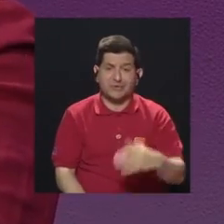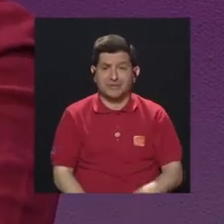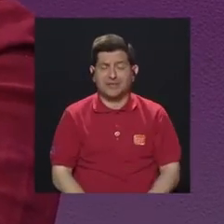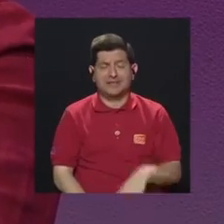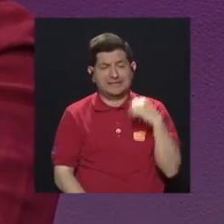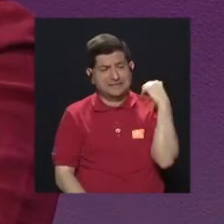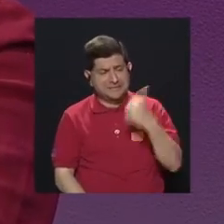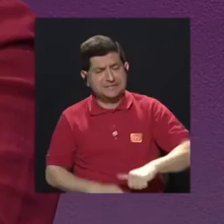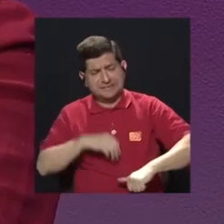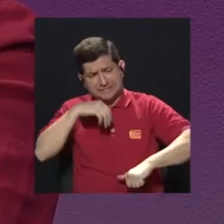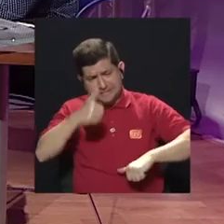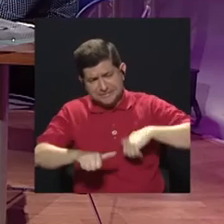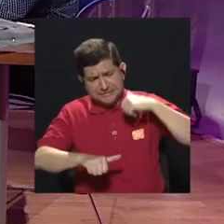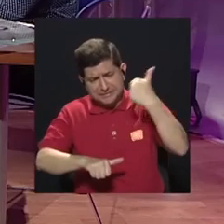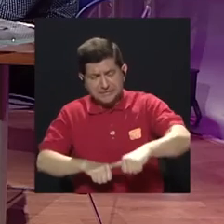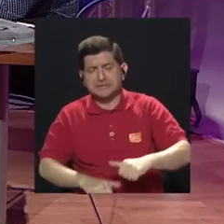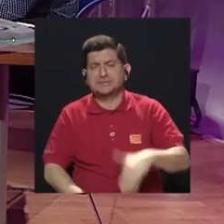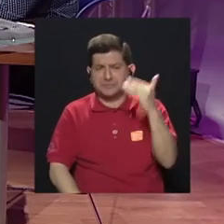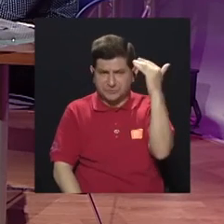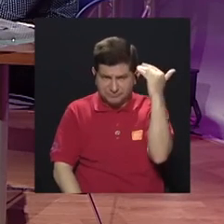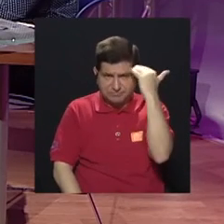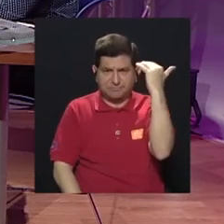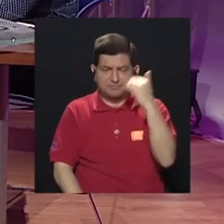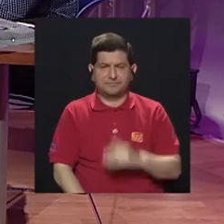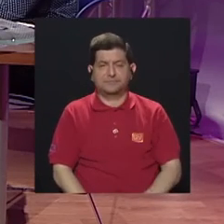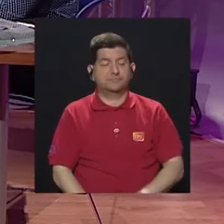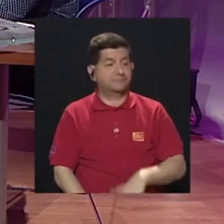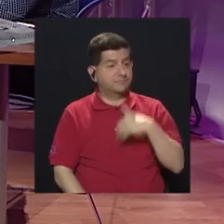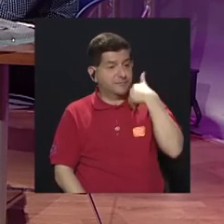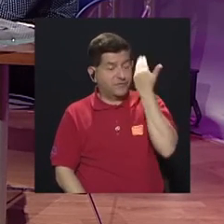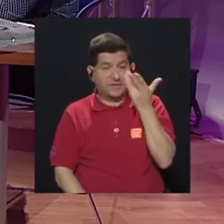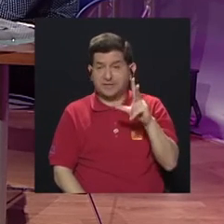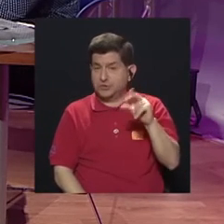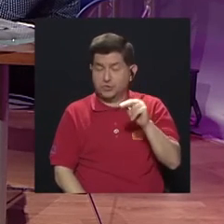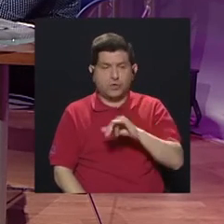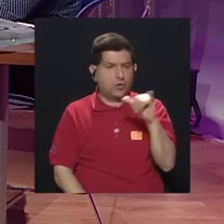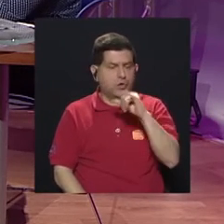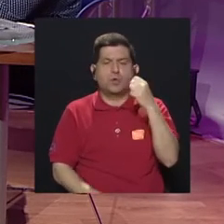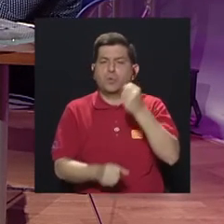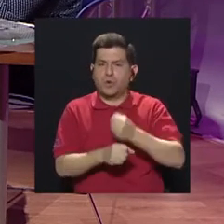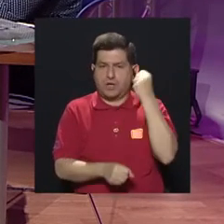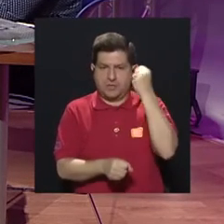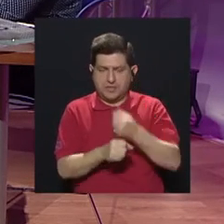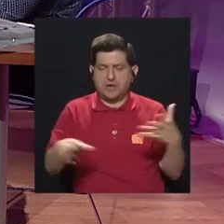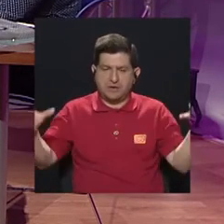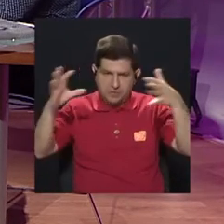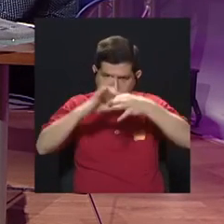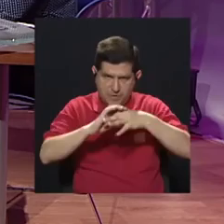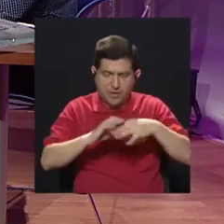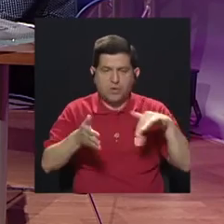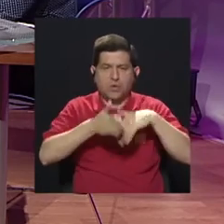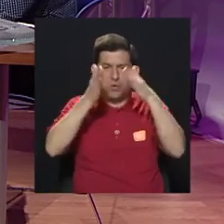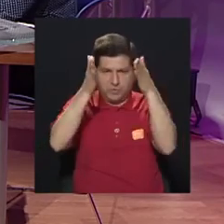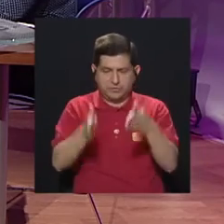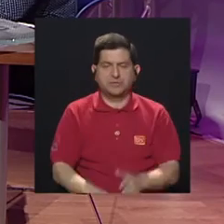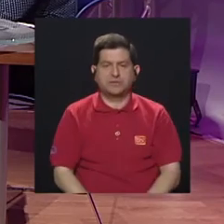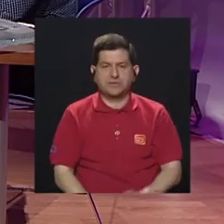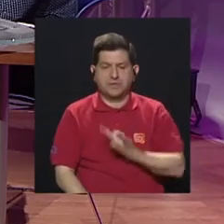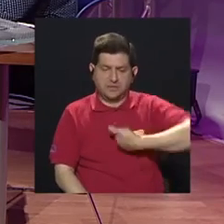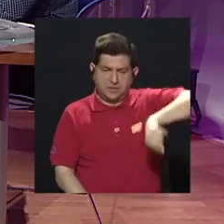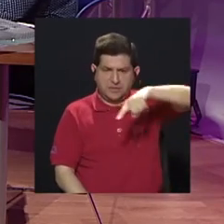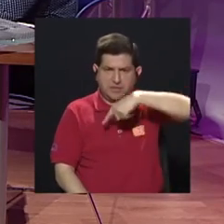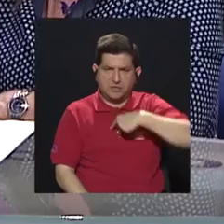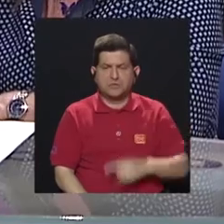esforzarnos por reconocerlo porque no es fácil también la tarea tiene que ver con el estudiantado como estamos